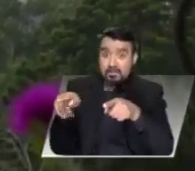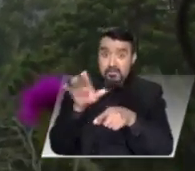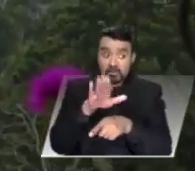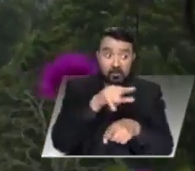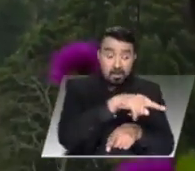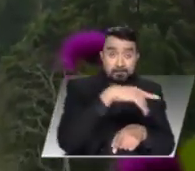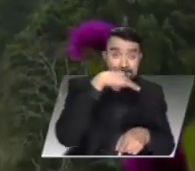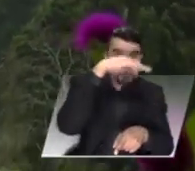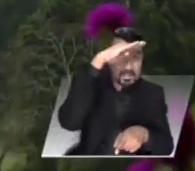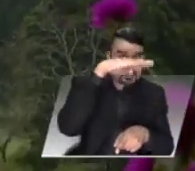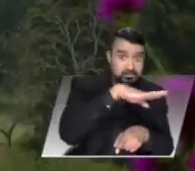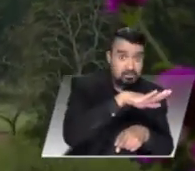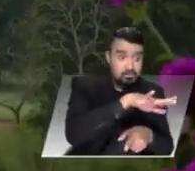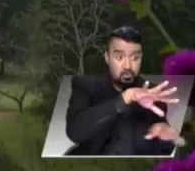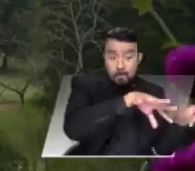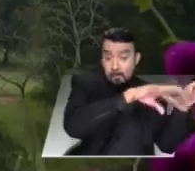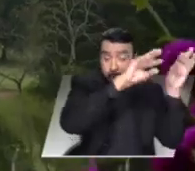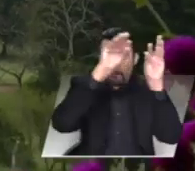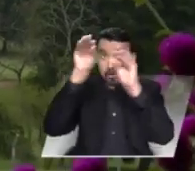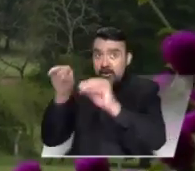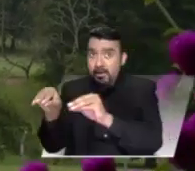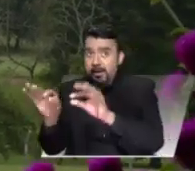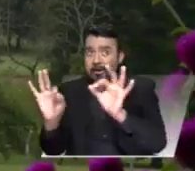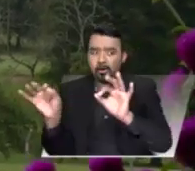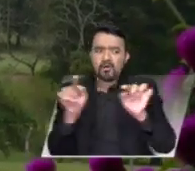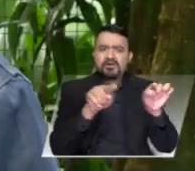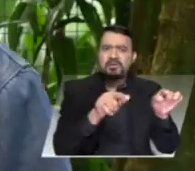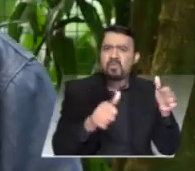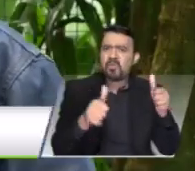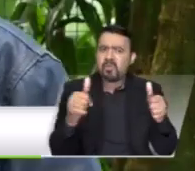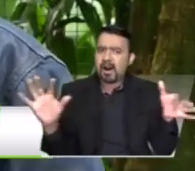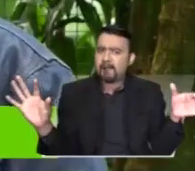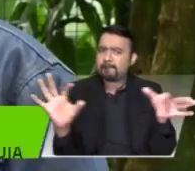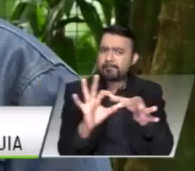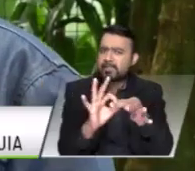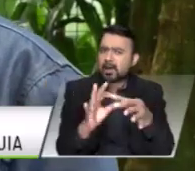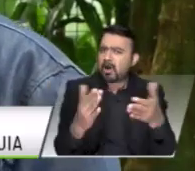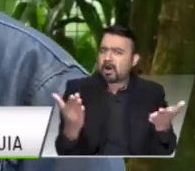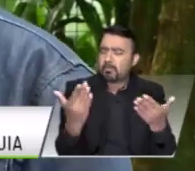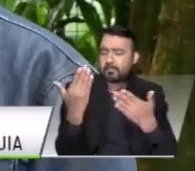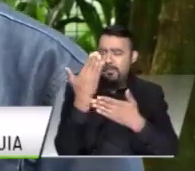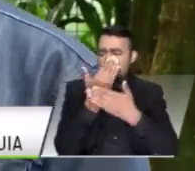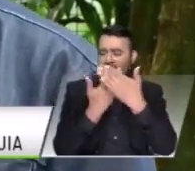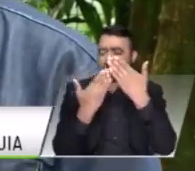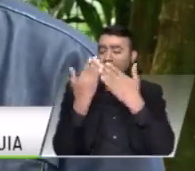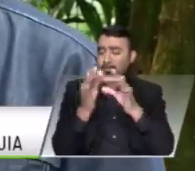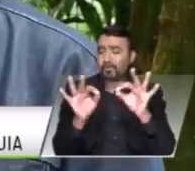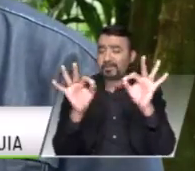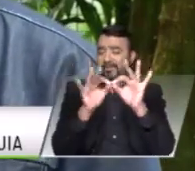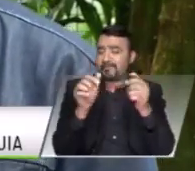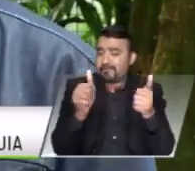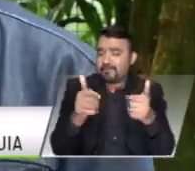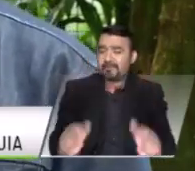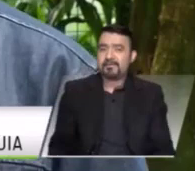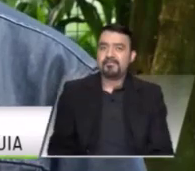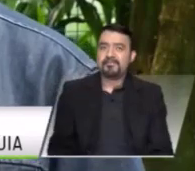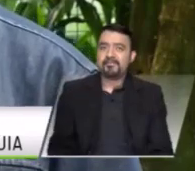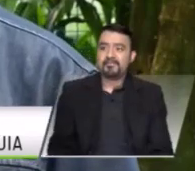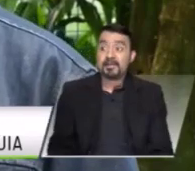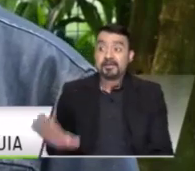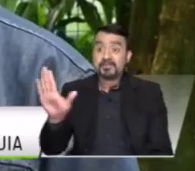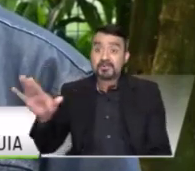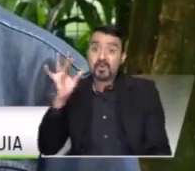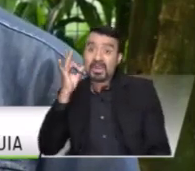de Medellín, porque sería parte de este circuito. El aeropuerto de Río Negro y el aeropuerto de Olaya Herrera hacen parte de un